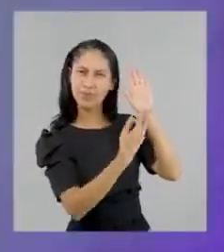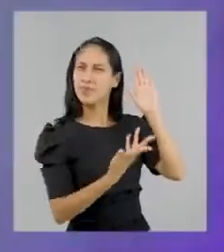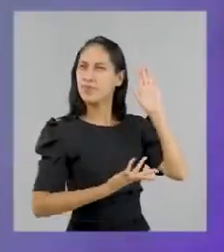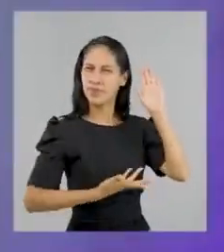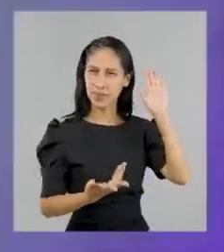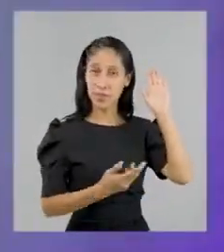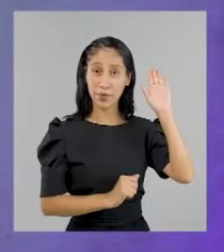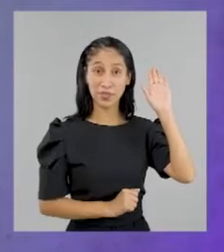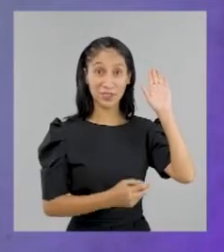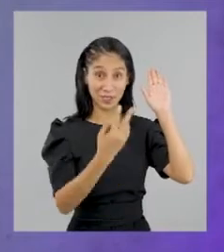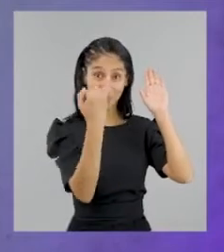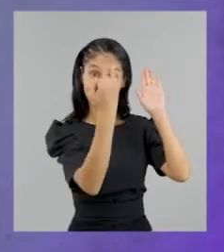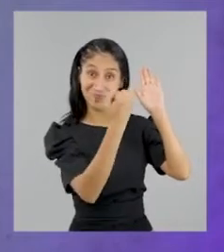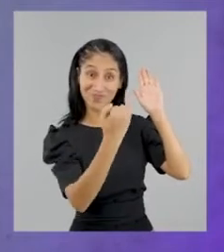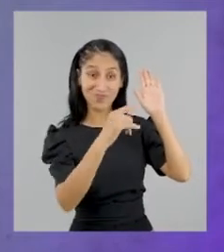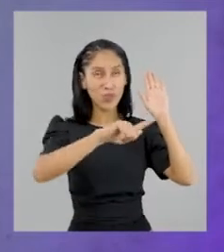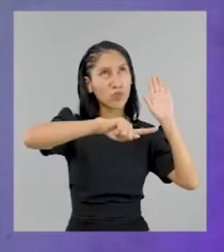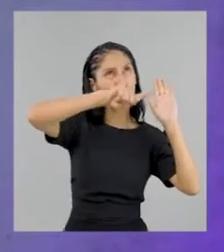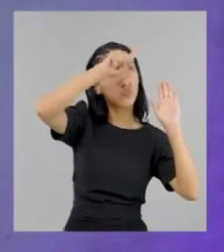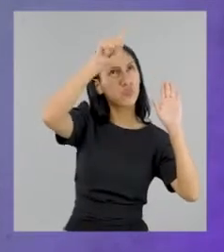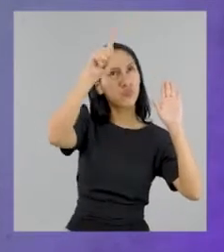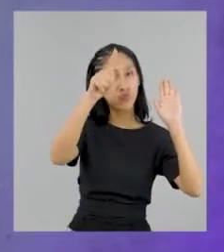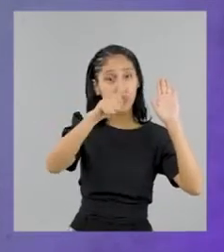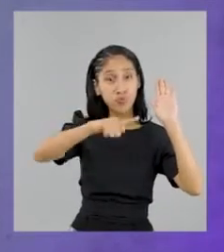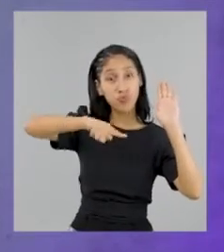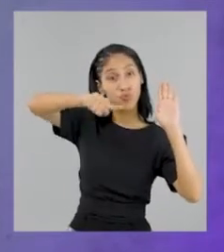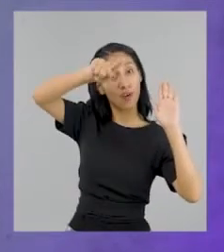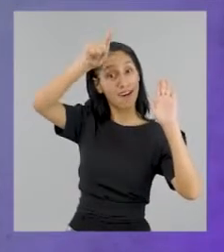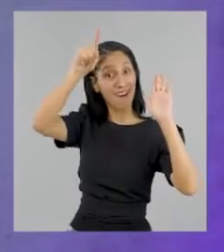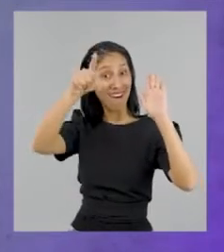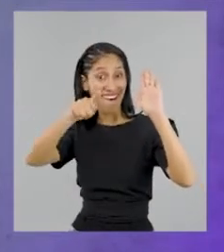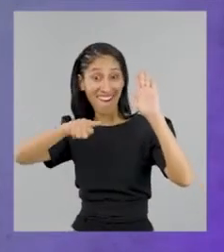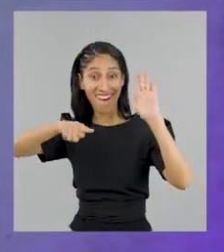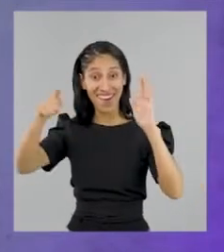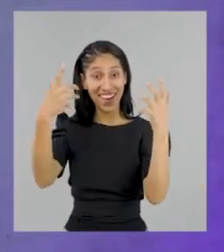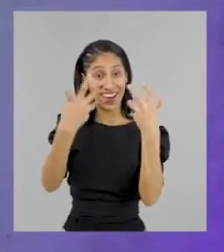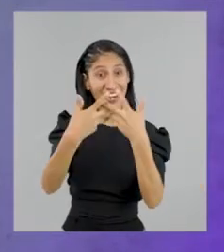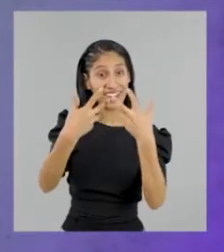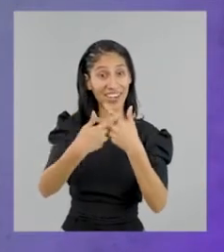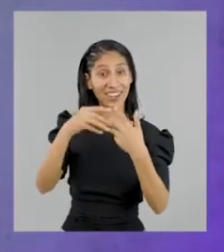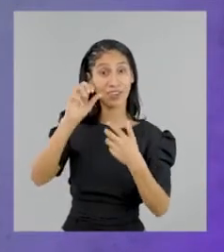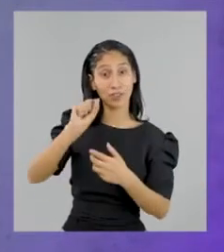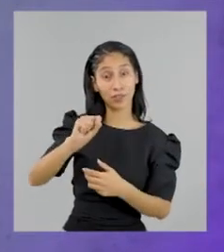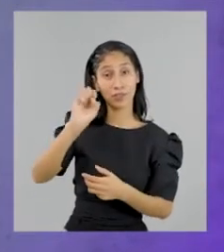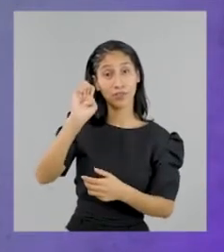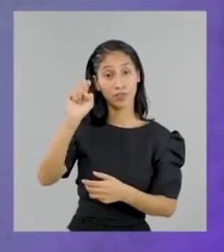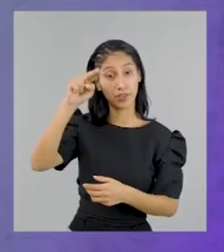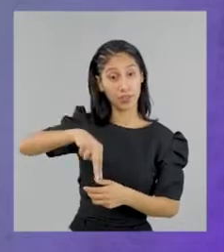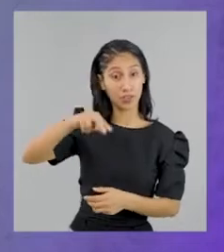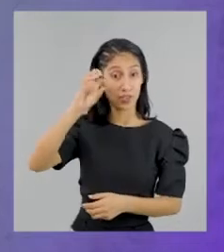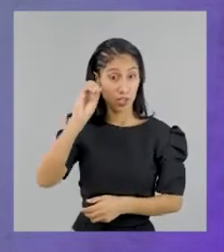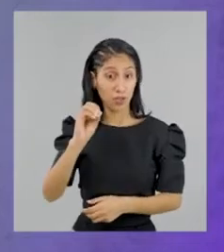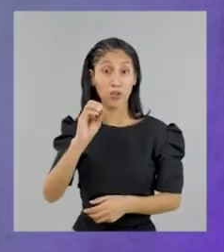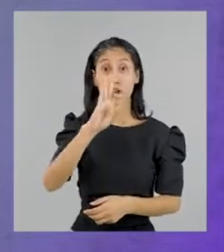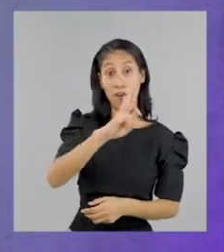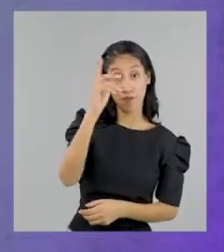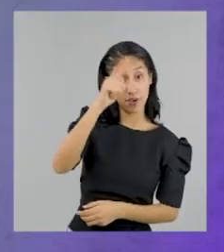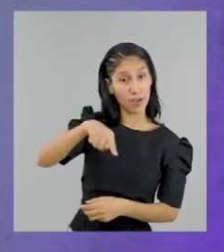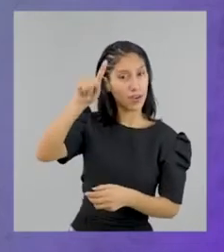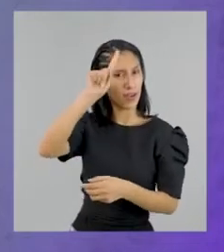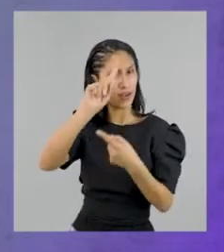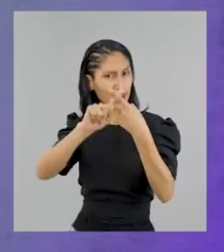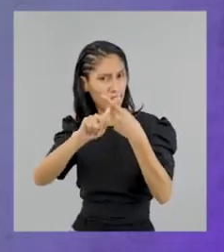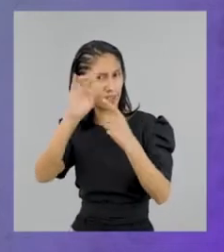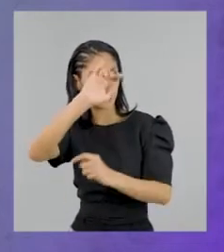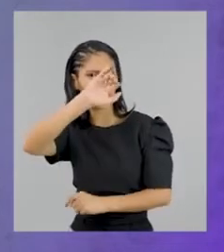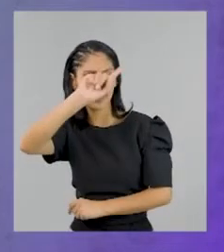imagen. Esta es la gráfica de la función seno. F de x igual a seno de x.